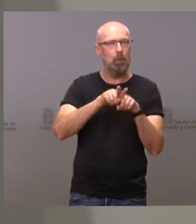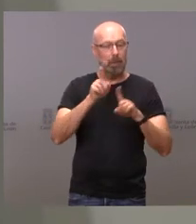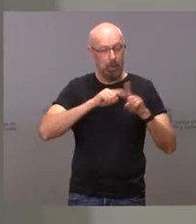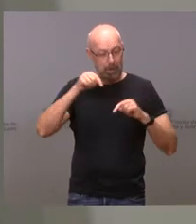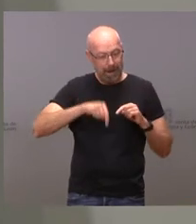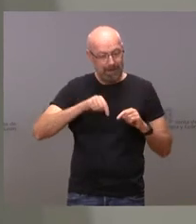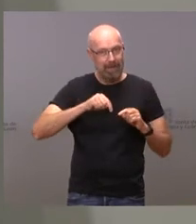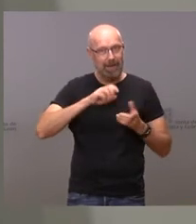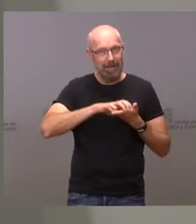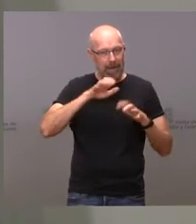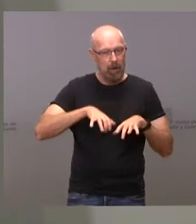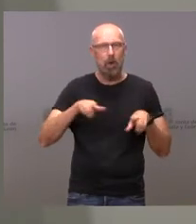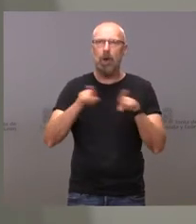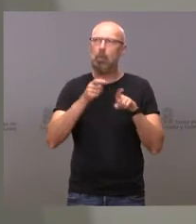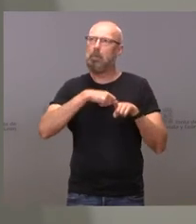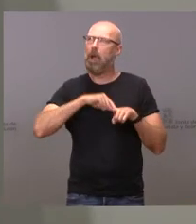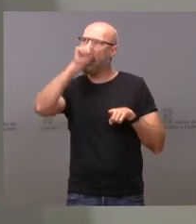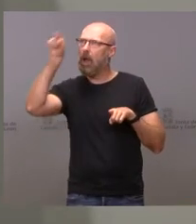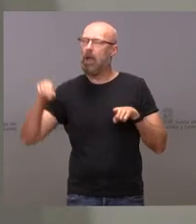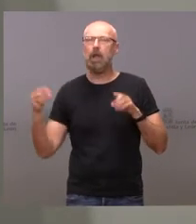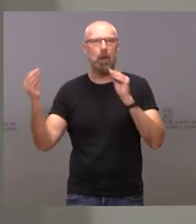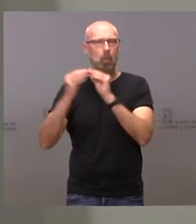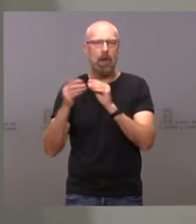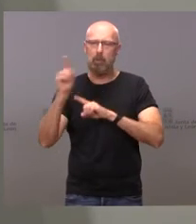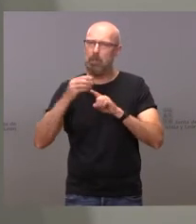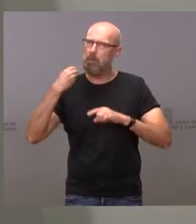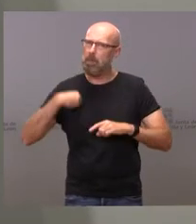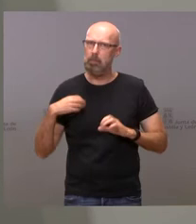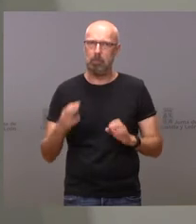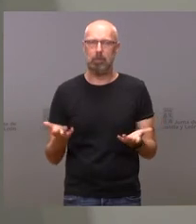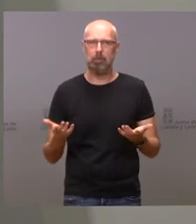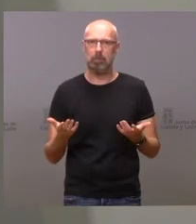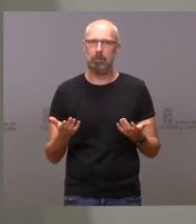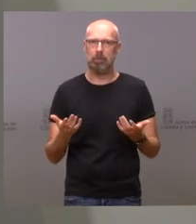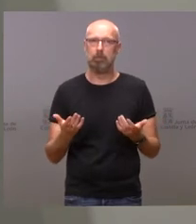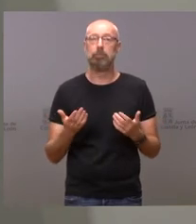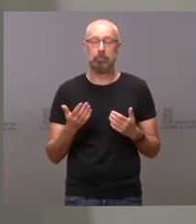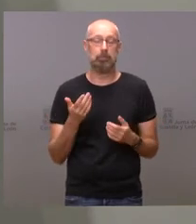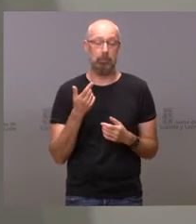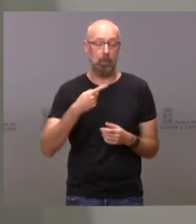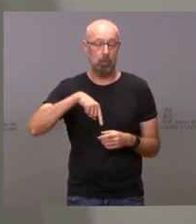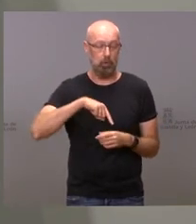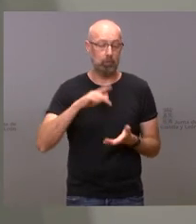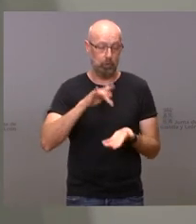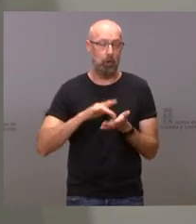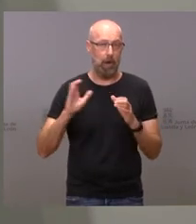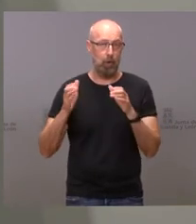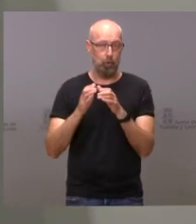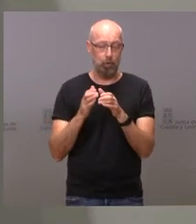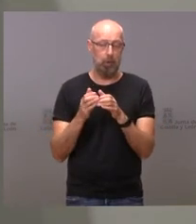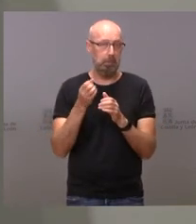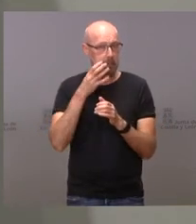los tenemos en el conjunto de España. De hecho, como saben ustedes, mantuvimos una fructífera reunión que va a servir de base para